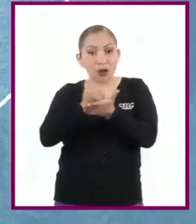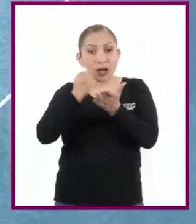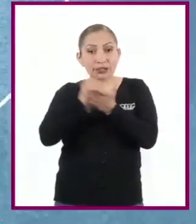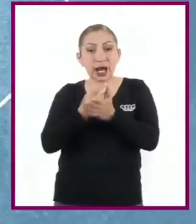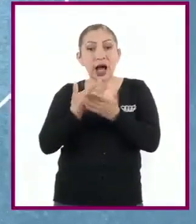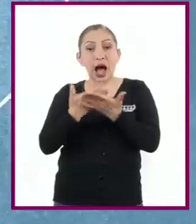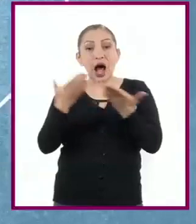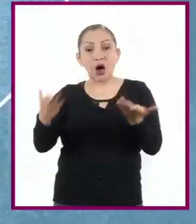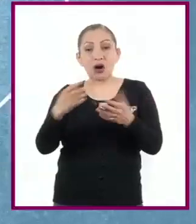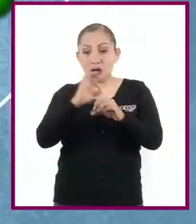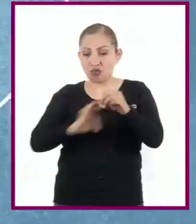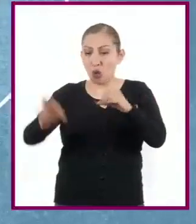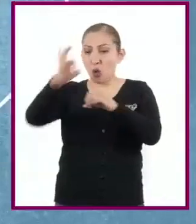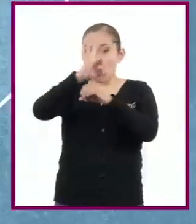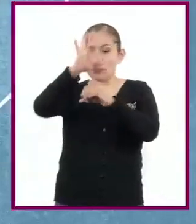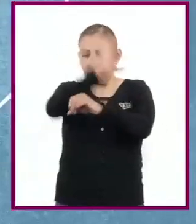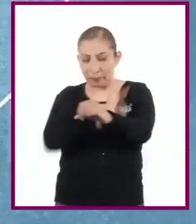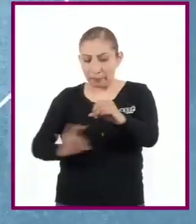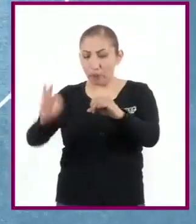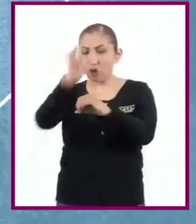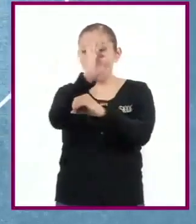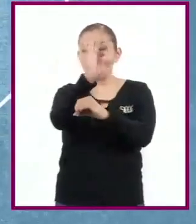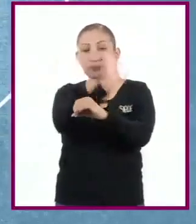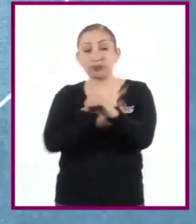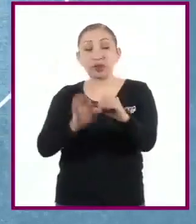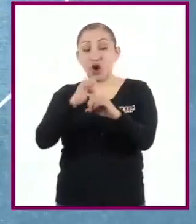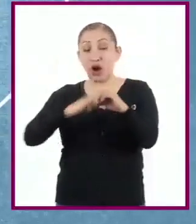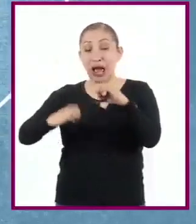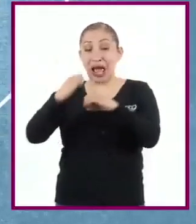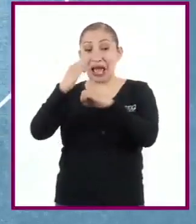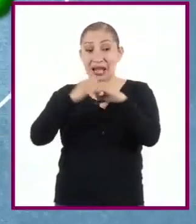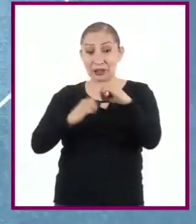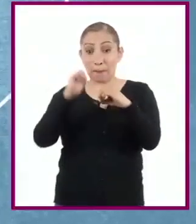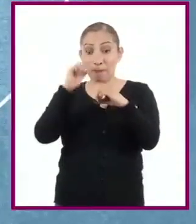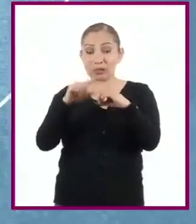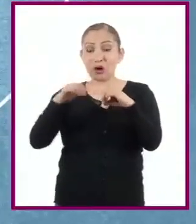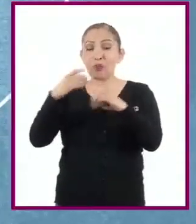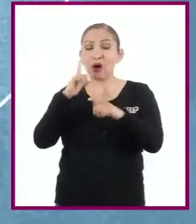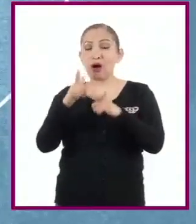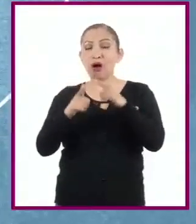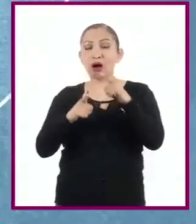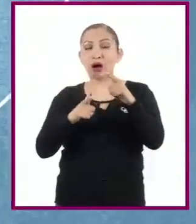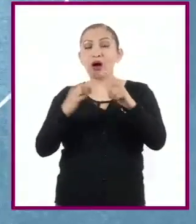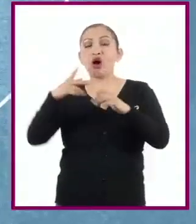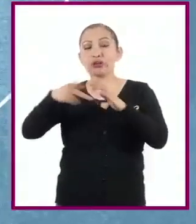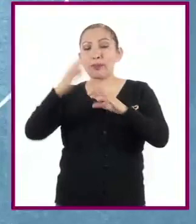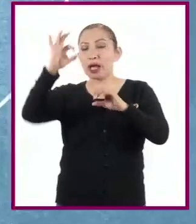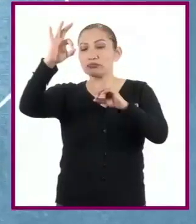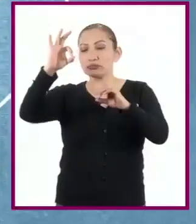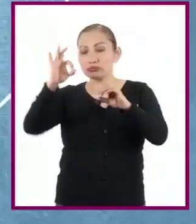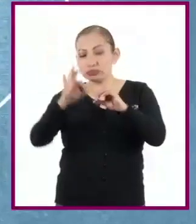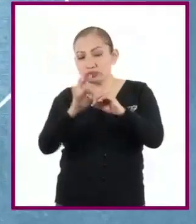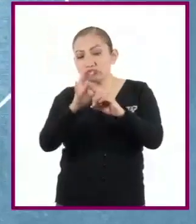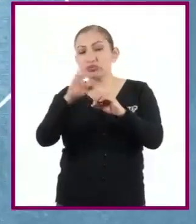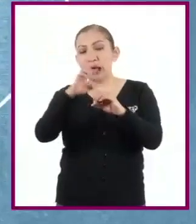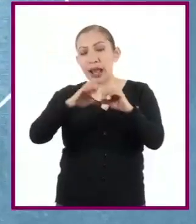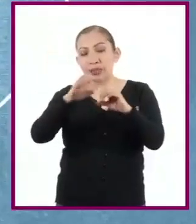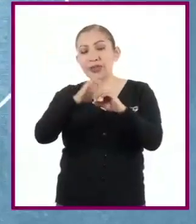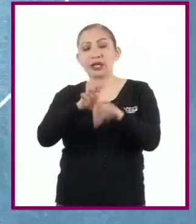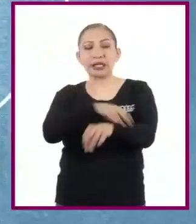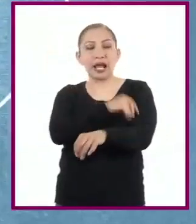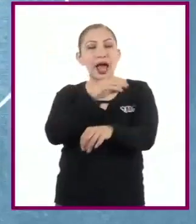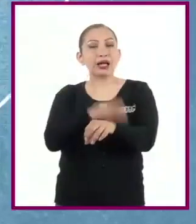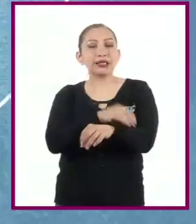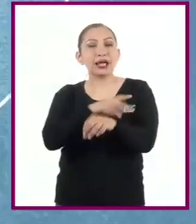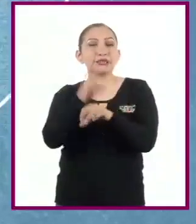a pasar a órbitas superiores. Y cuando el electrón salía del estado de excitación, regresaba a órbitas inferiores y desprendía